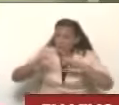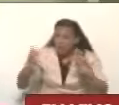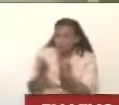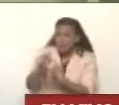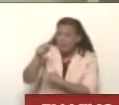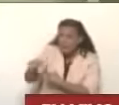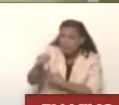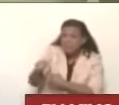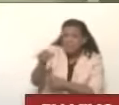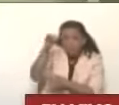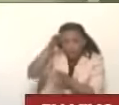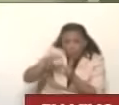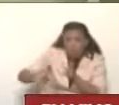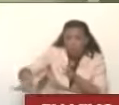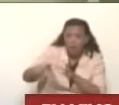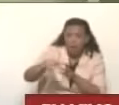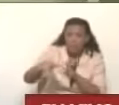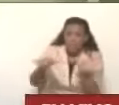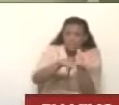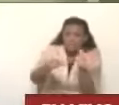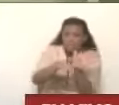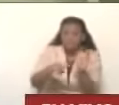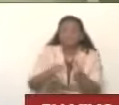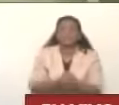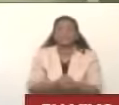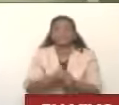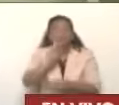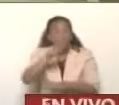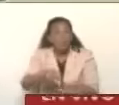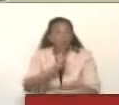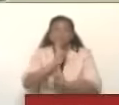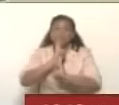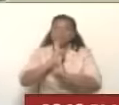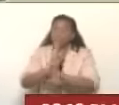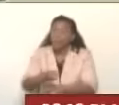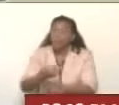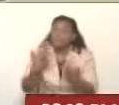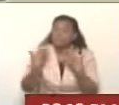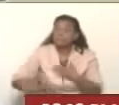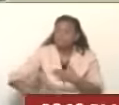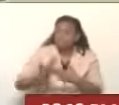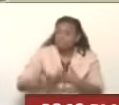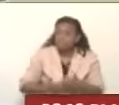familias que hay en ese territorio. Así que bueno, hemos dado